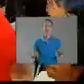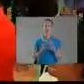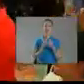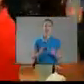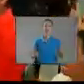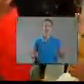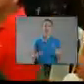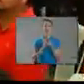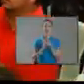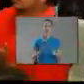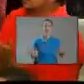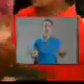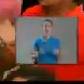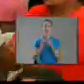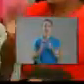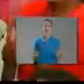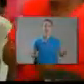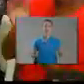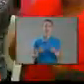¡Aleluya!